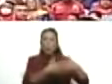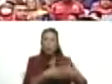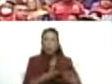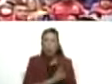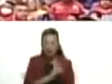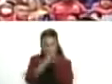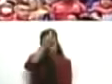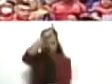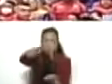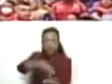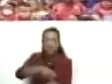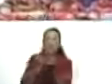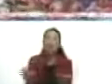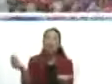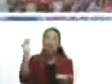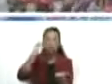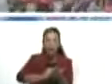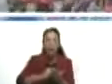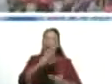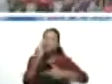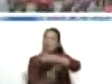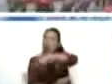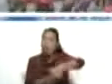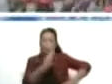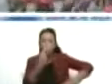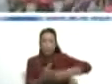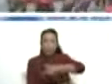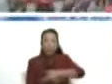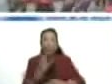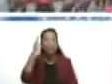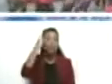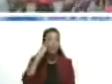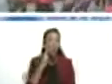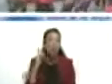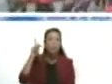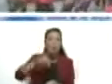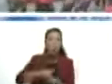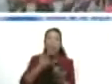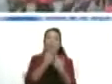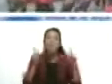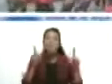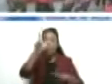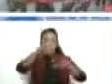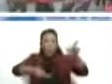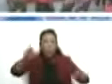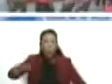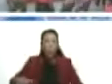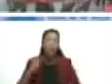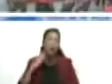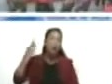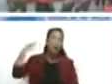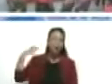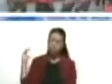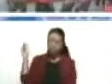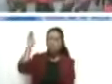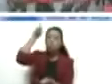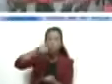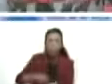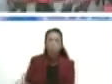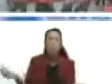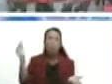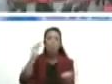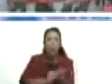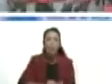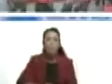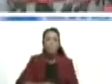llegado otra vez la revolución de Bolívar, de los libertadores, y así fue, llegó Bolívar con